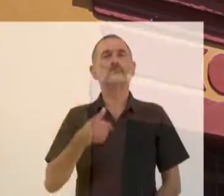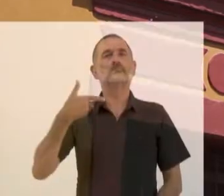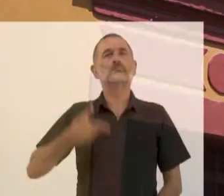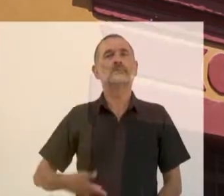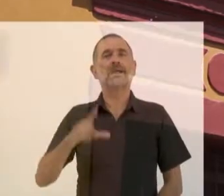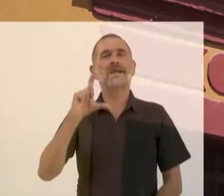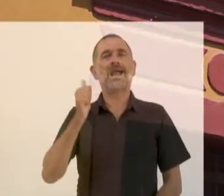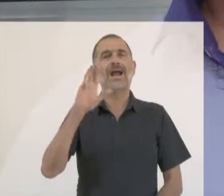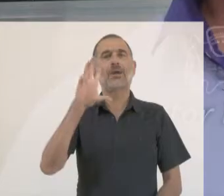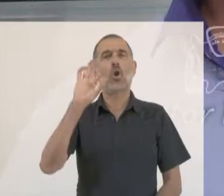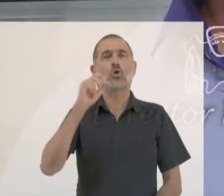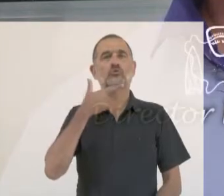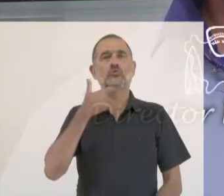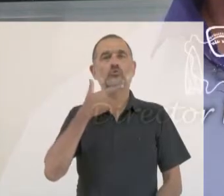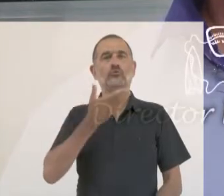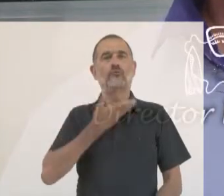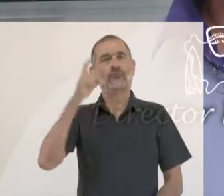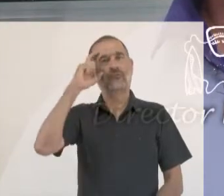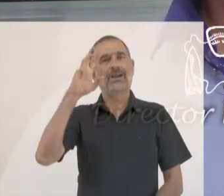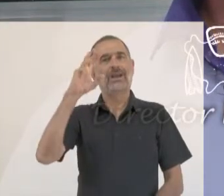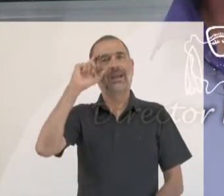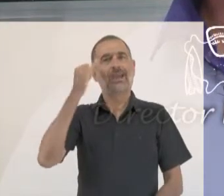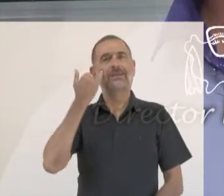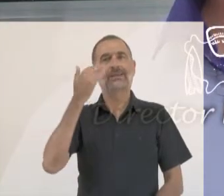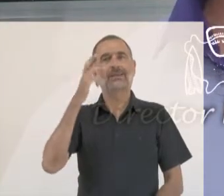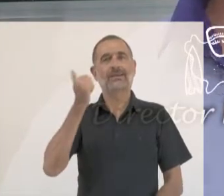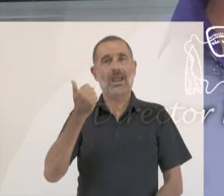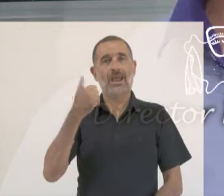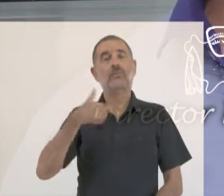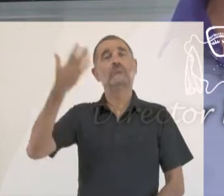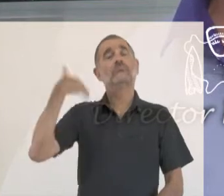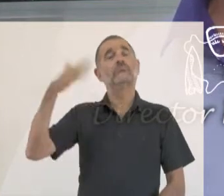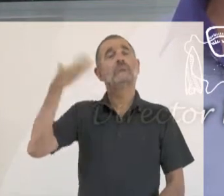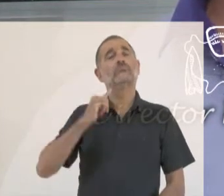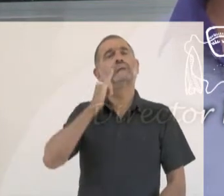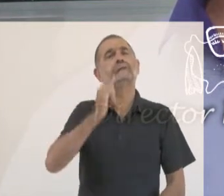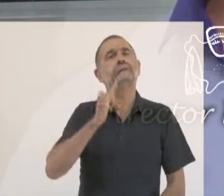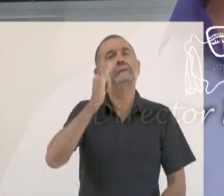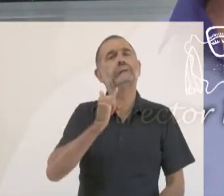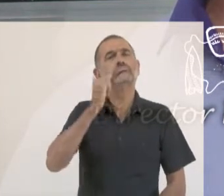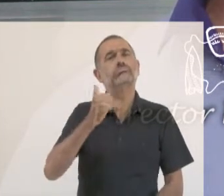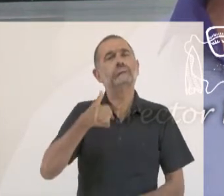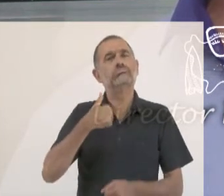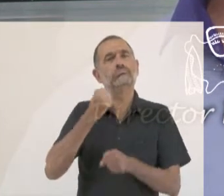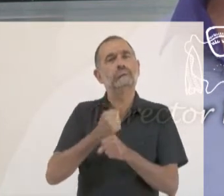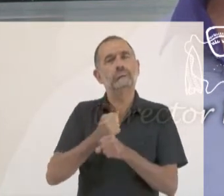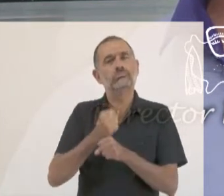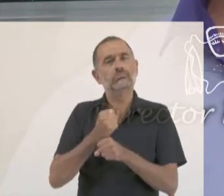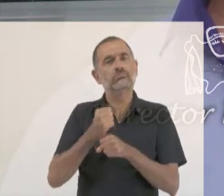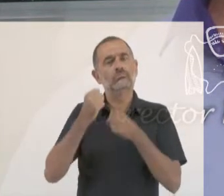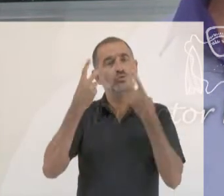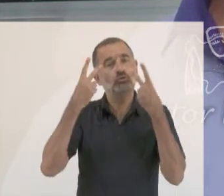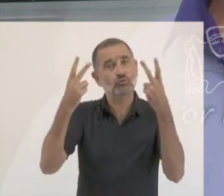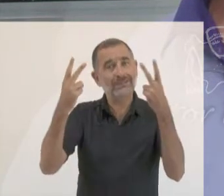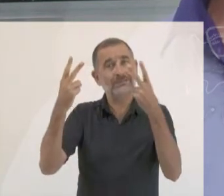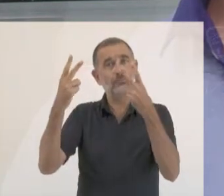Bueno, soy Carlos Gallo Ferreira, soy licenciado en Historia y máster en Museología y técnico en Turismo. y en este momento soy director